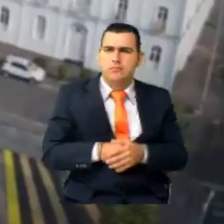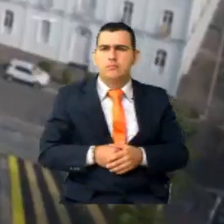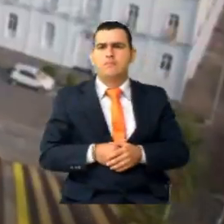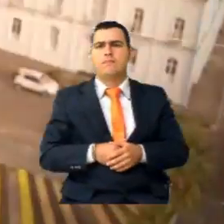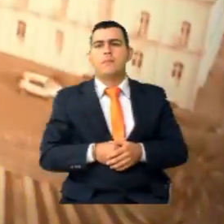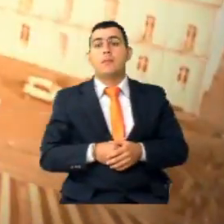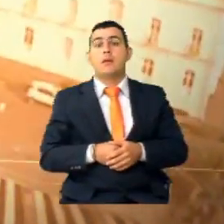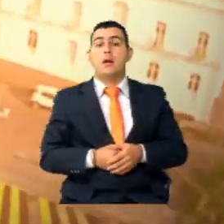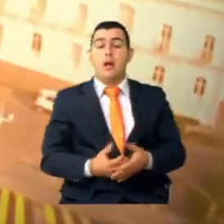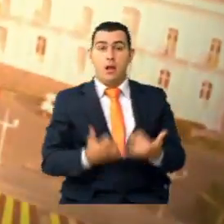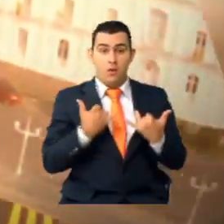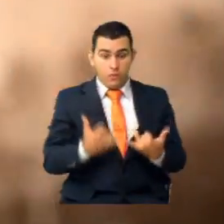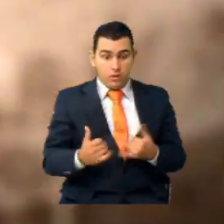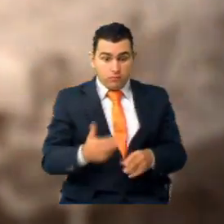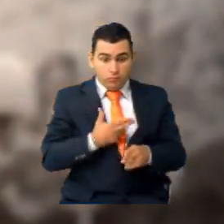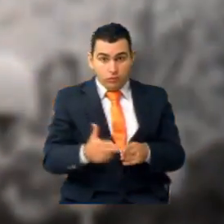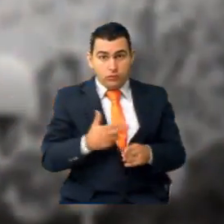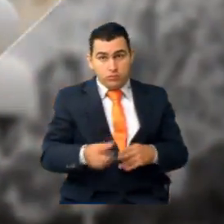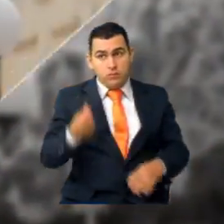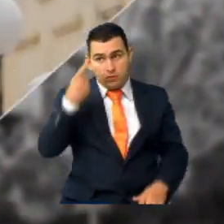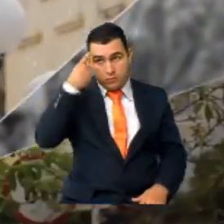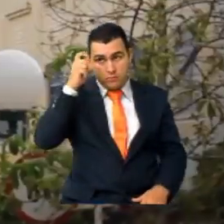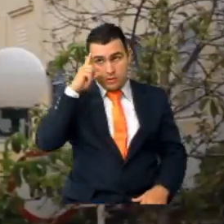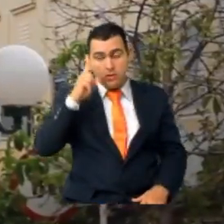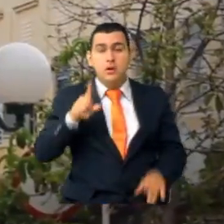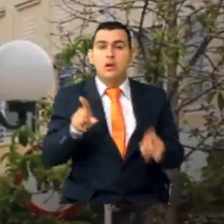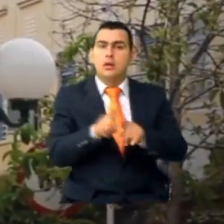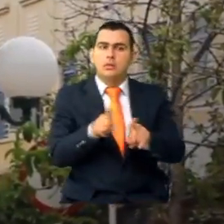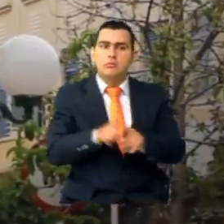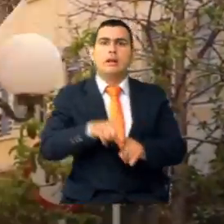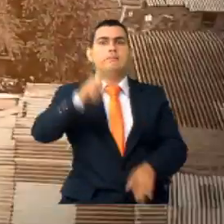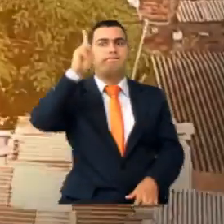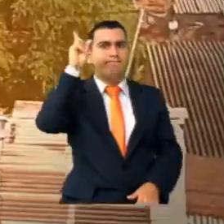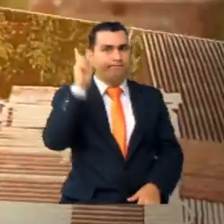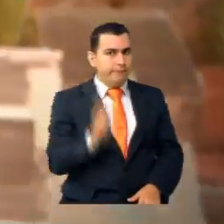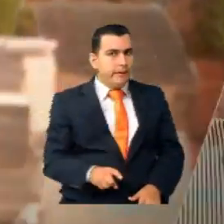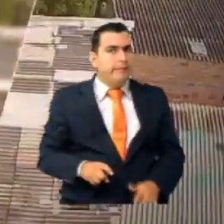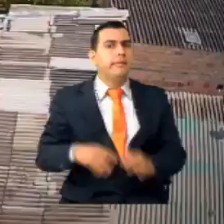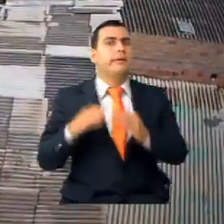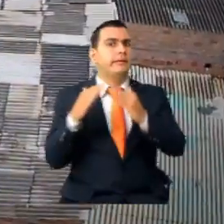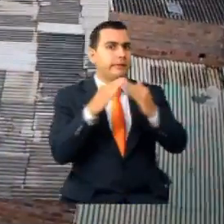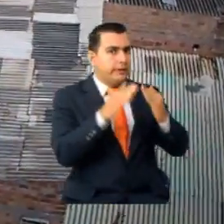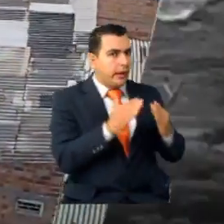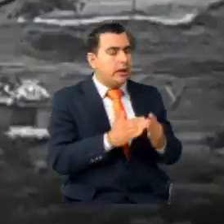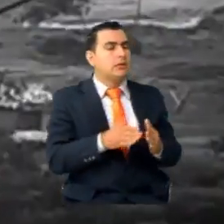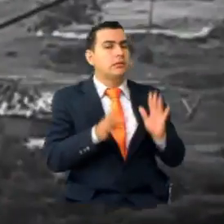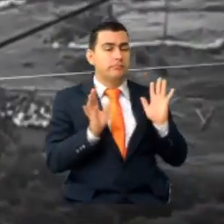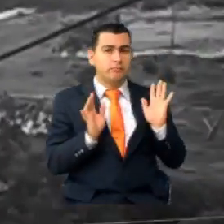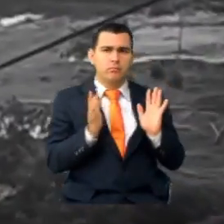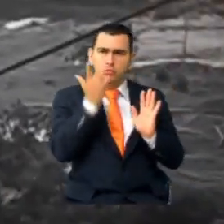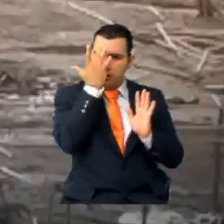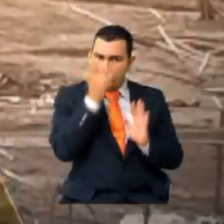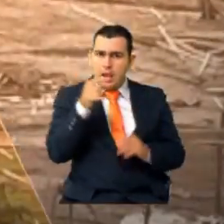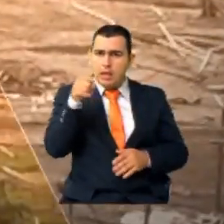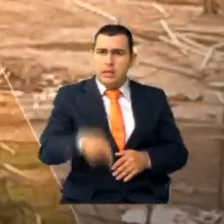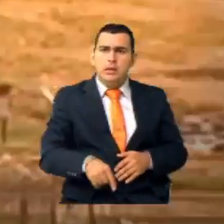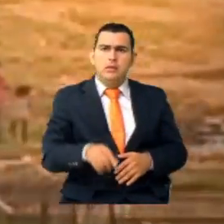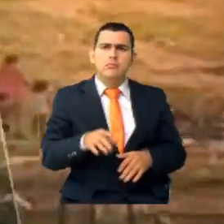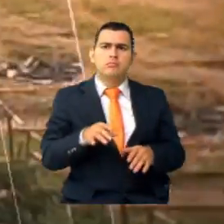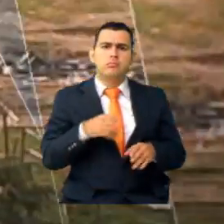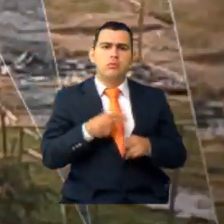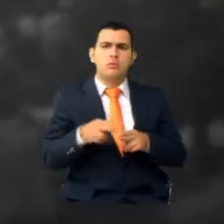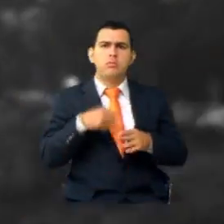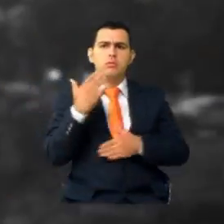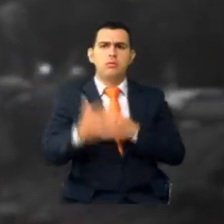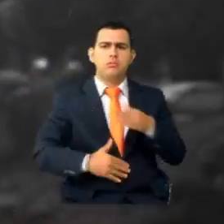alguna, para el nuevo gobernante esta será una prueba de fuego en la consolidación de su plan de desarrollo, en una ciudad en la que la expansión urbanística